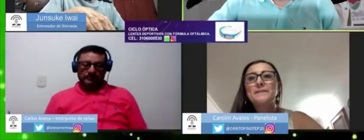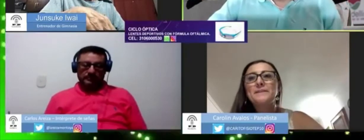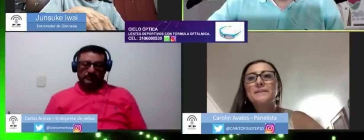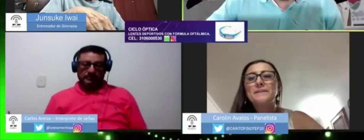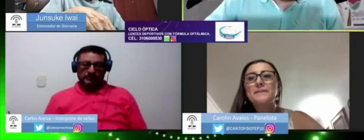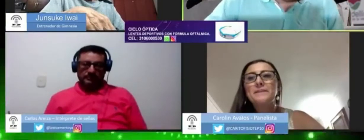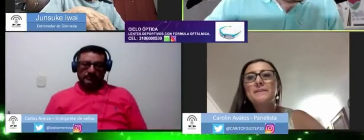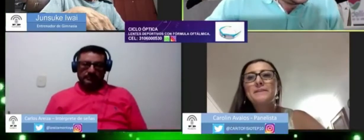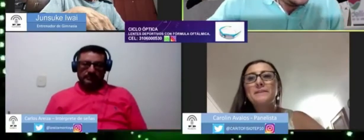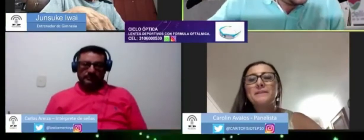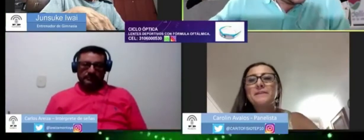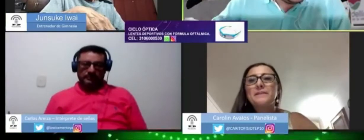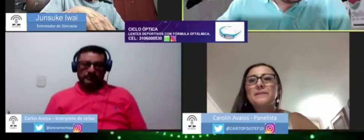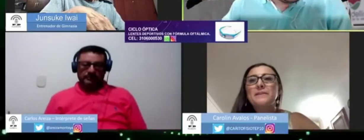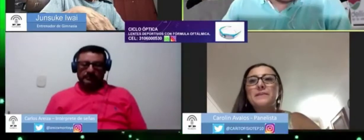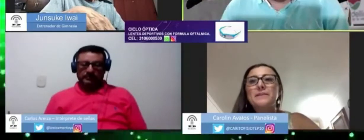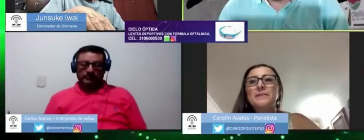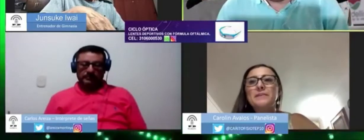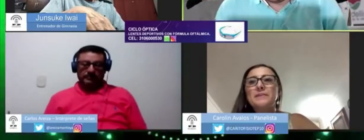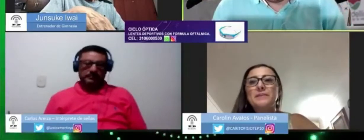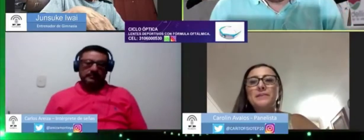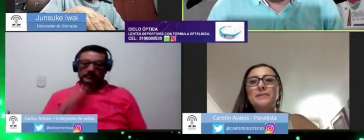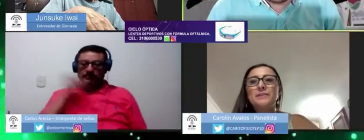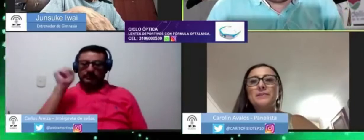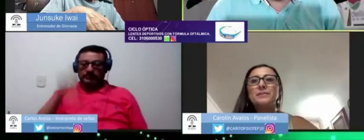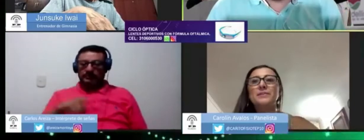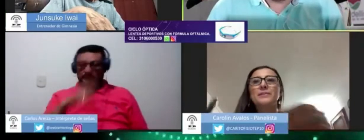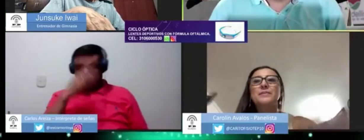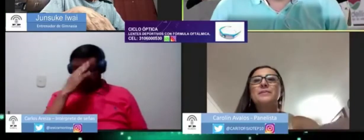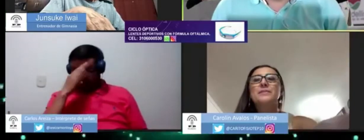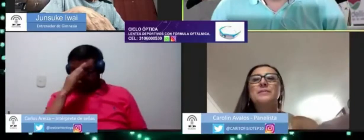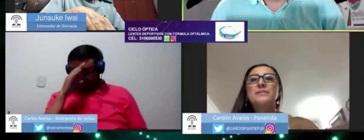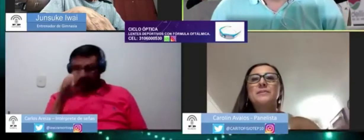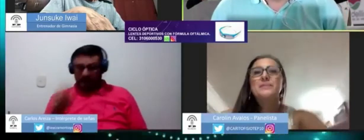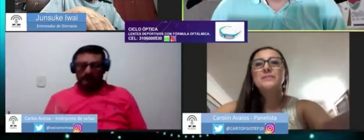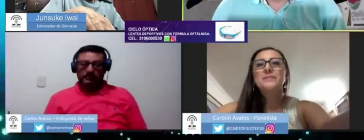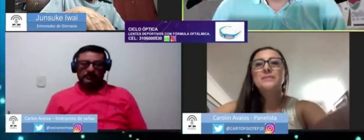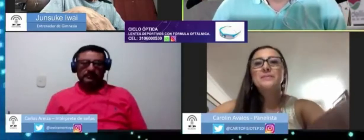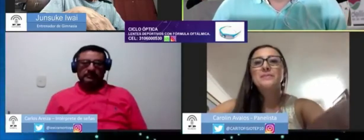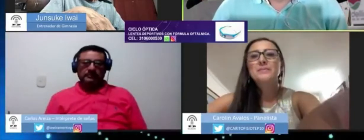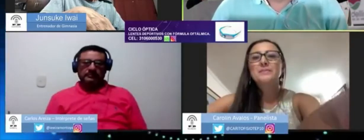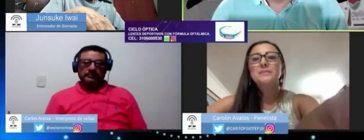Profe, una inquietud, porque es que nos llama pues, mucho la atención